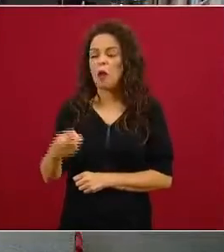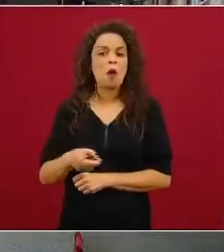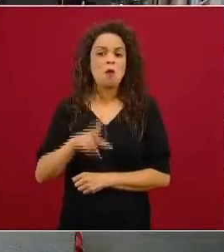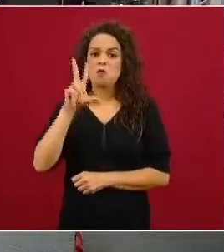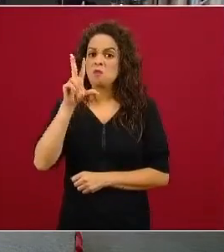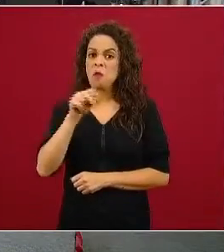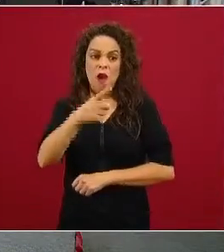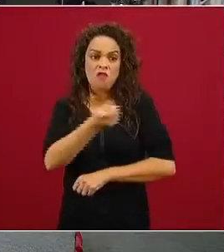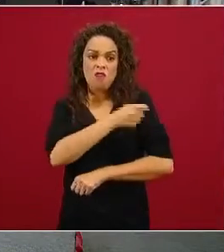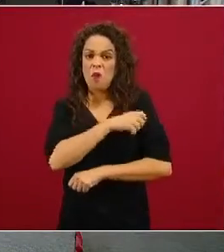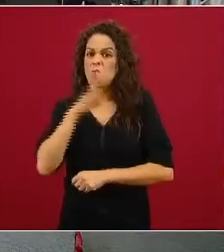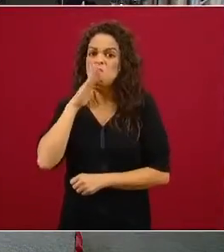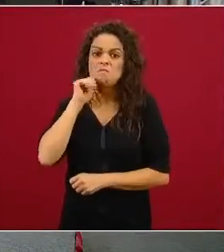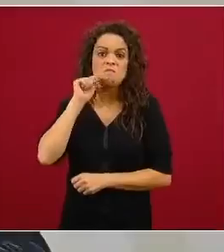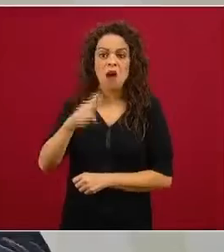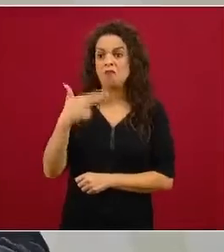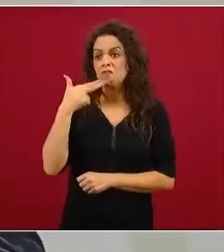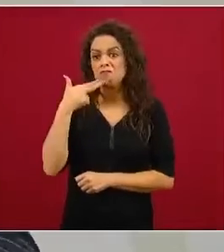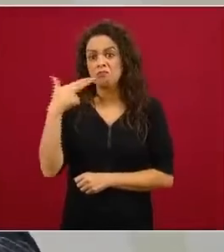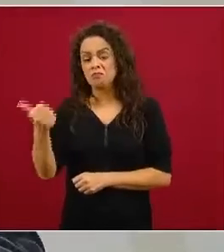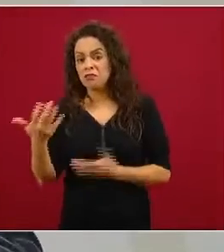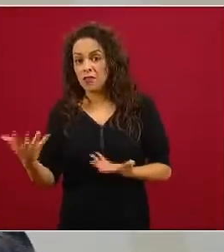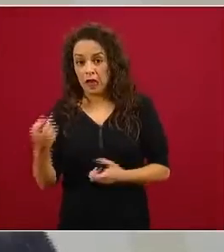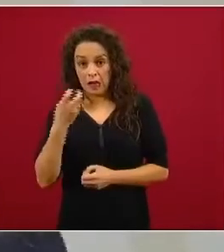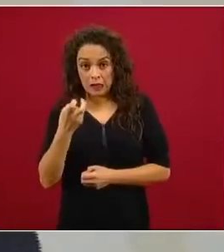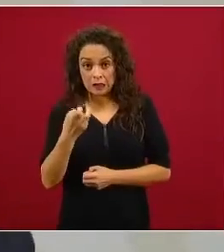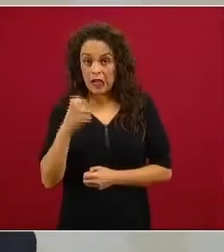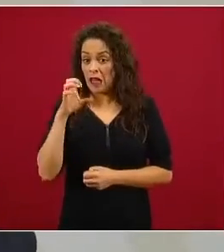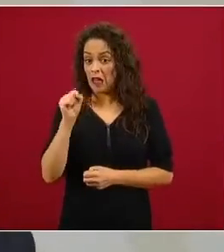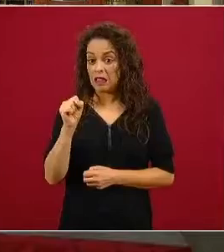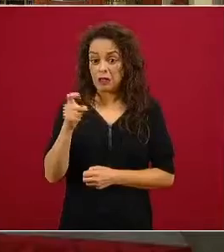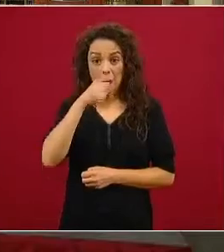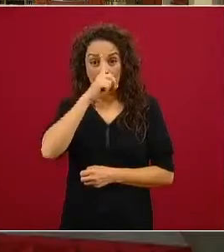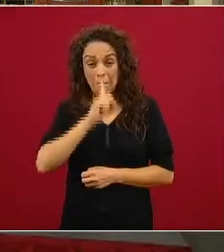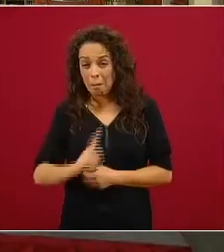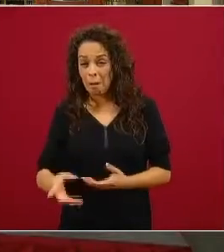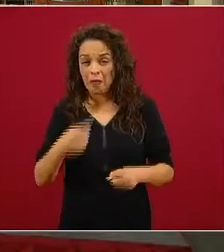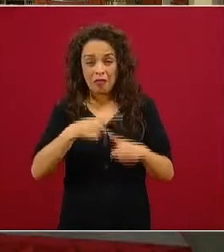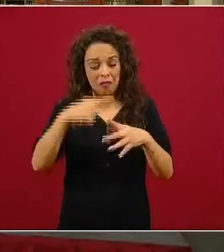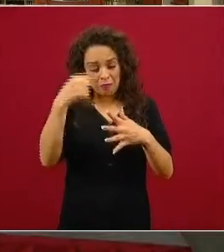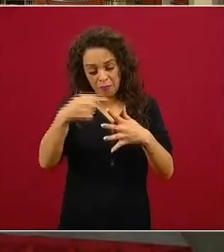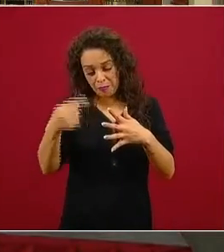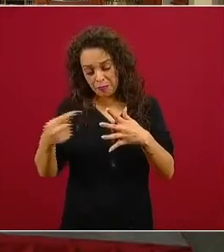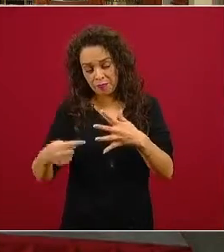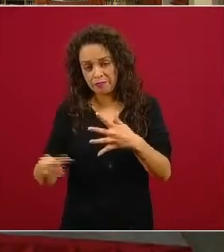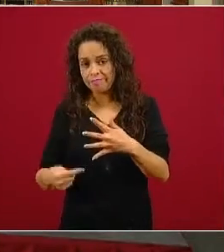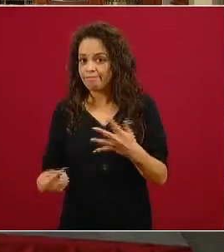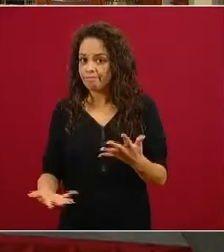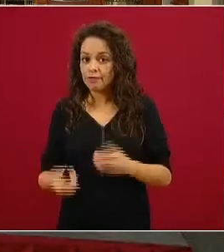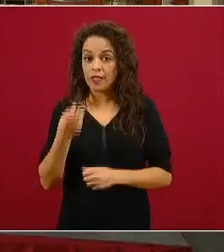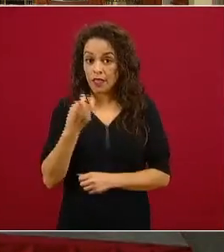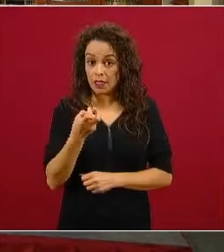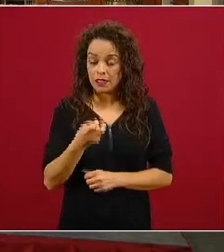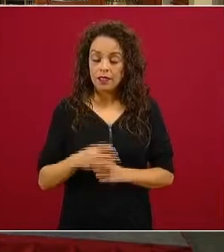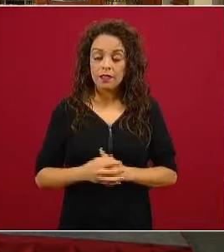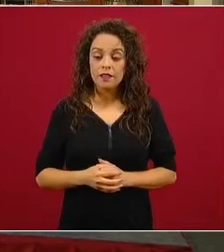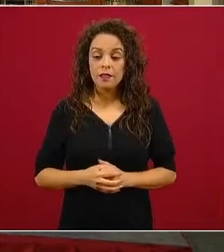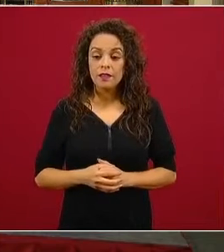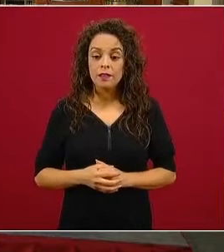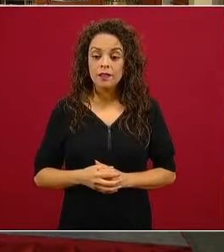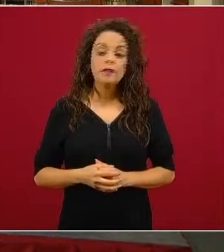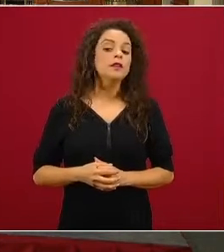posible, en algún momento el próximo año tendremos vacunas. Entonces, convencer a las personas a tomar las vacunas, a vacunarse. Y eso